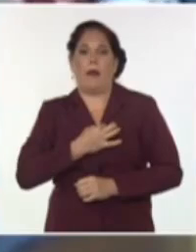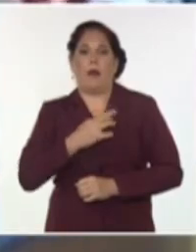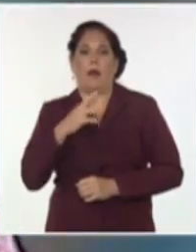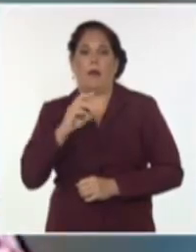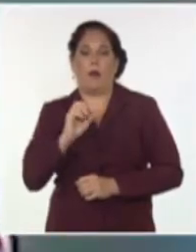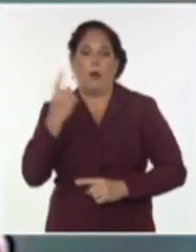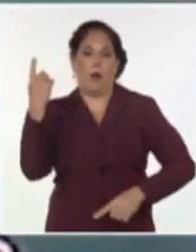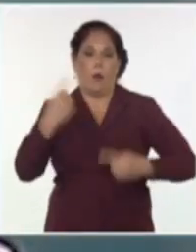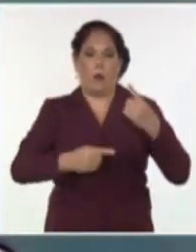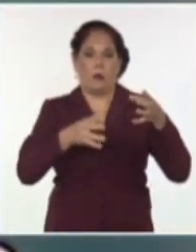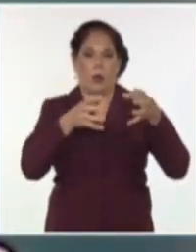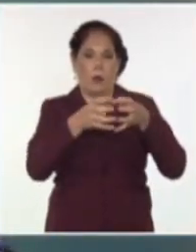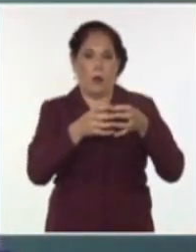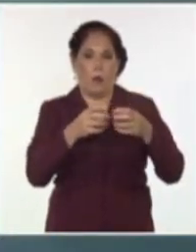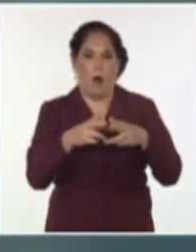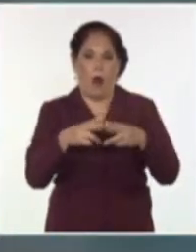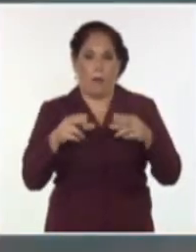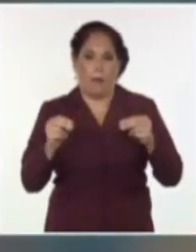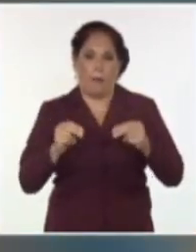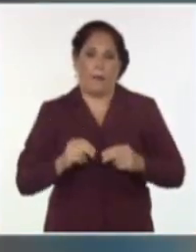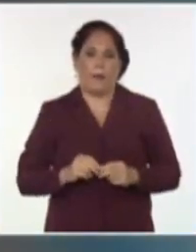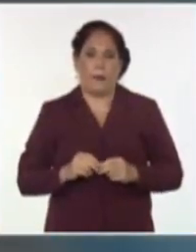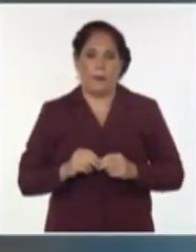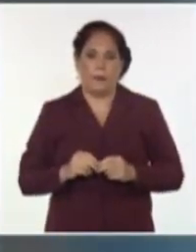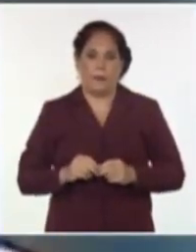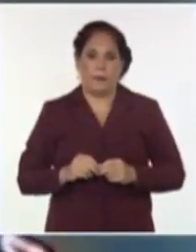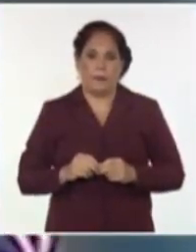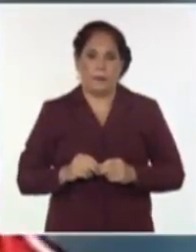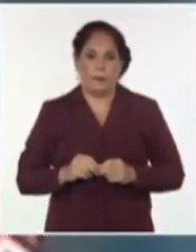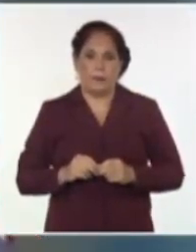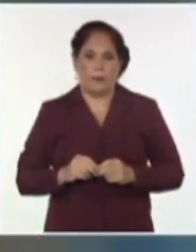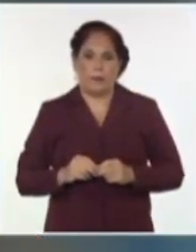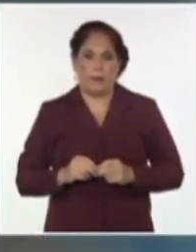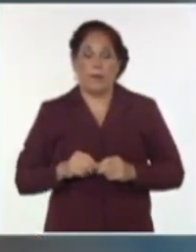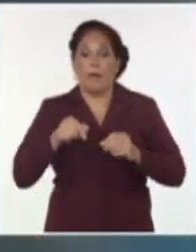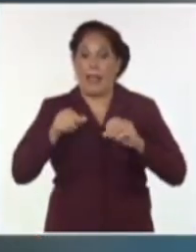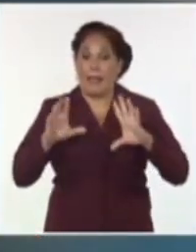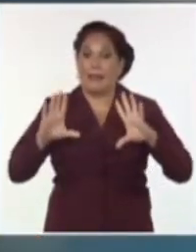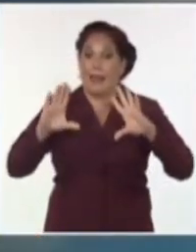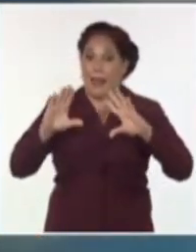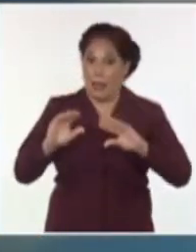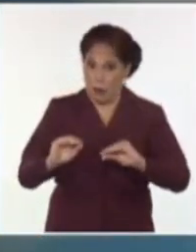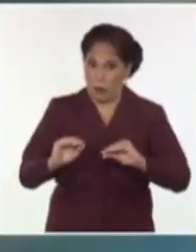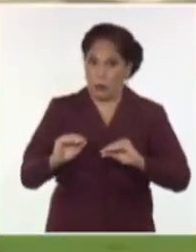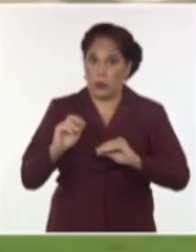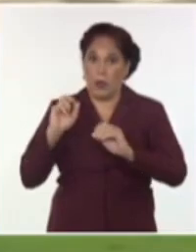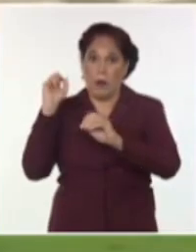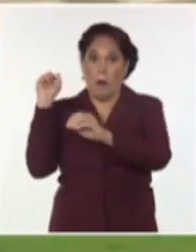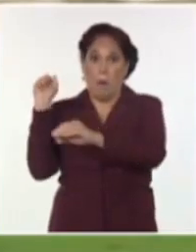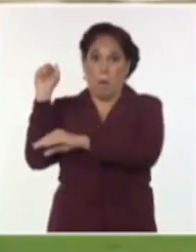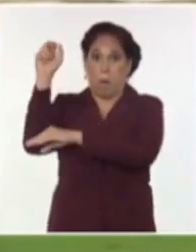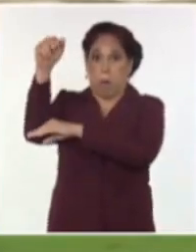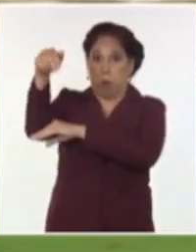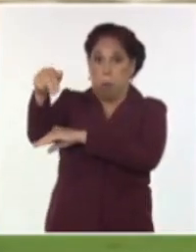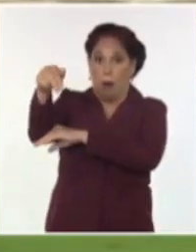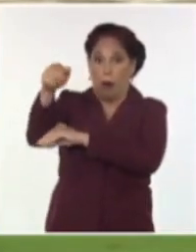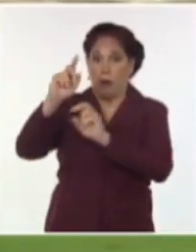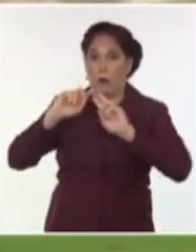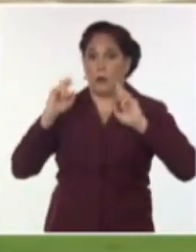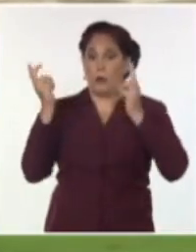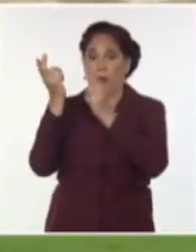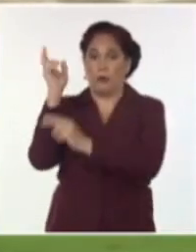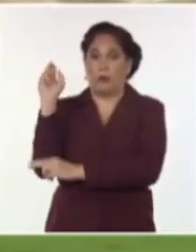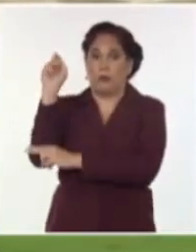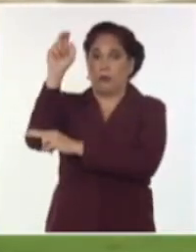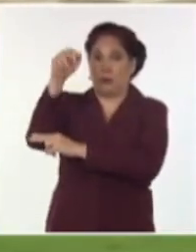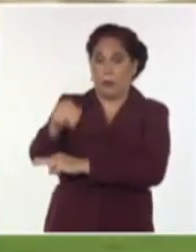la selección de Japón. Como dato curioso, esa noche Linares despachó un vuelacercas por el jardín izquierdo,